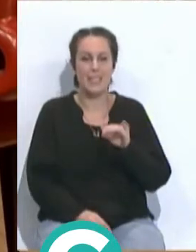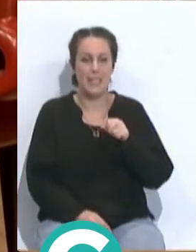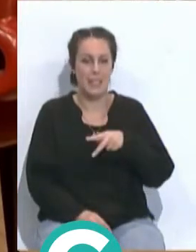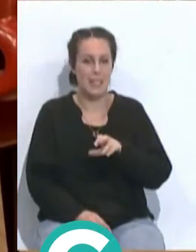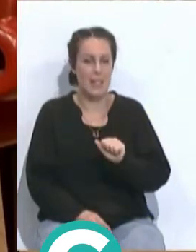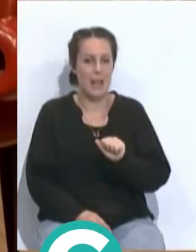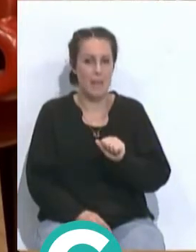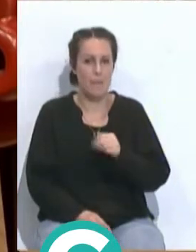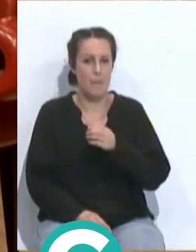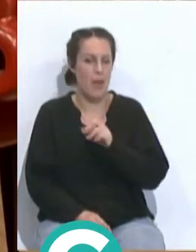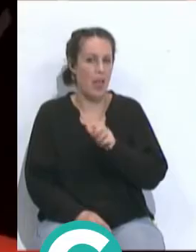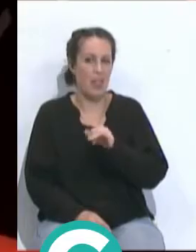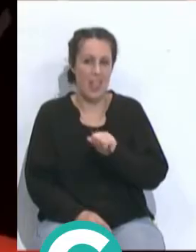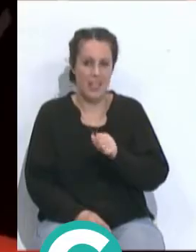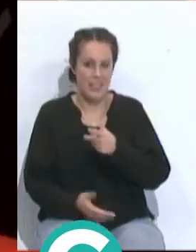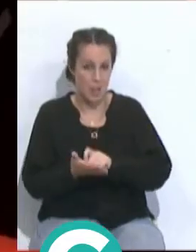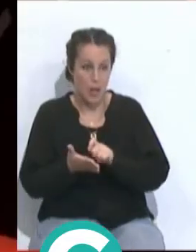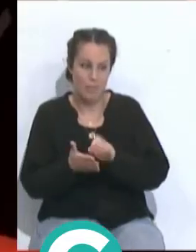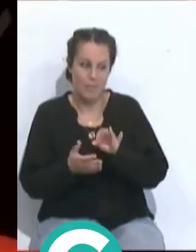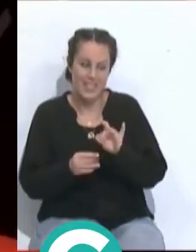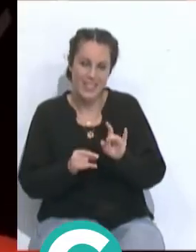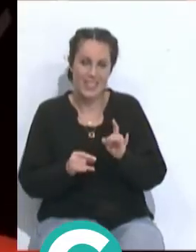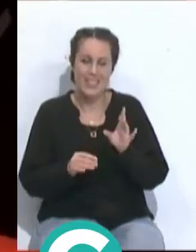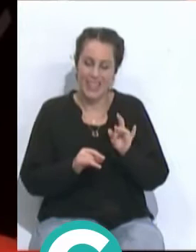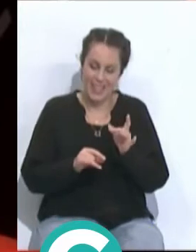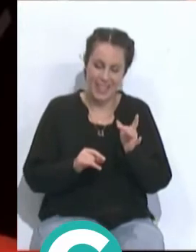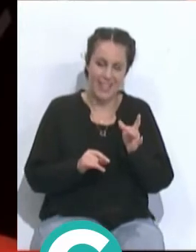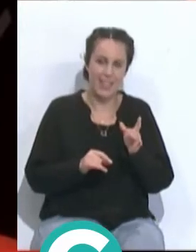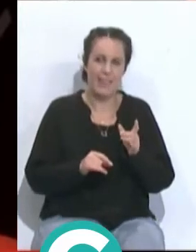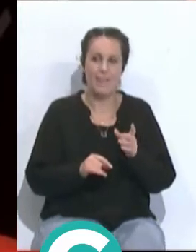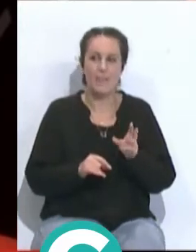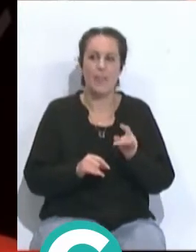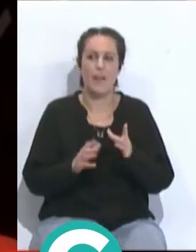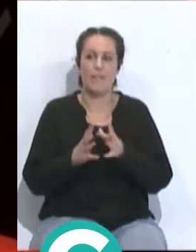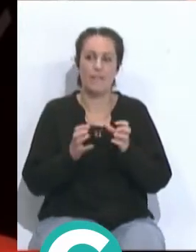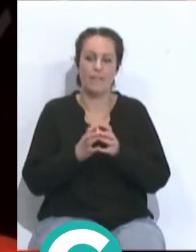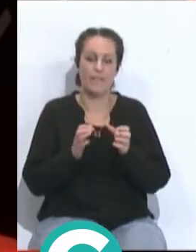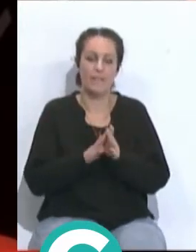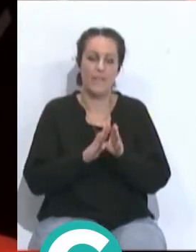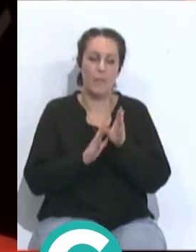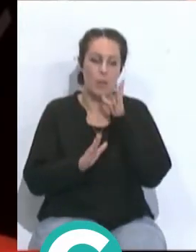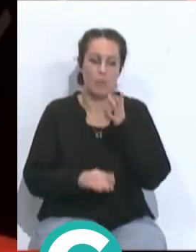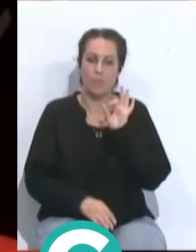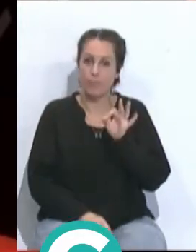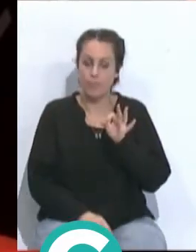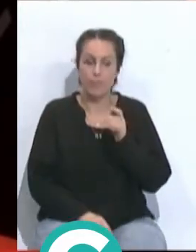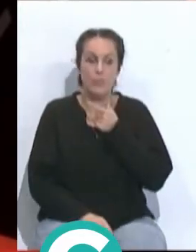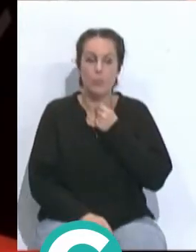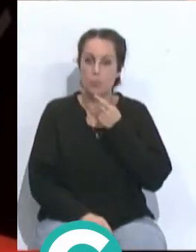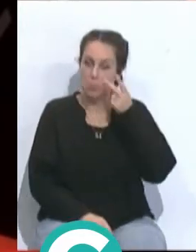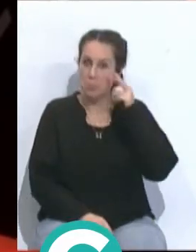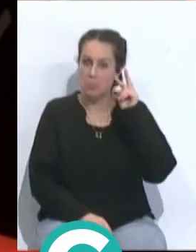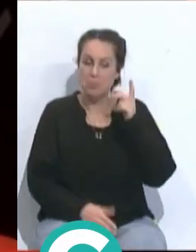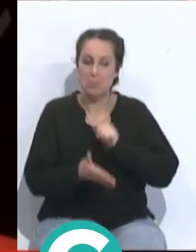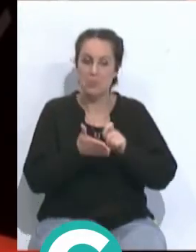escritora. La verdad es que sí, sí, mujer. Yo tengo ganas de seguir porque la verdad que me ha gustado bastante la experiencia